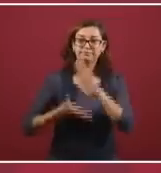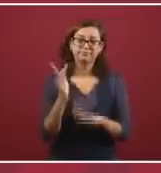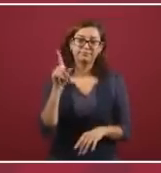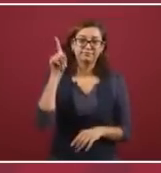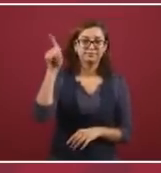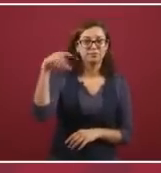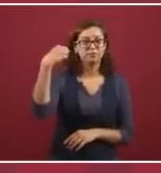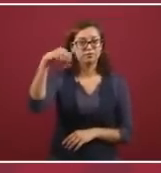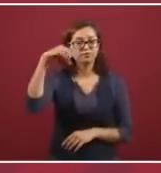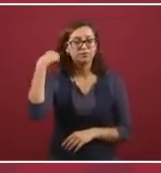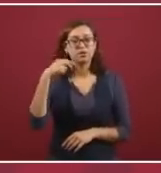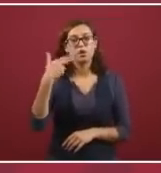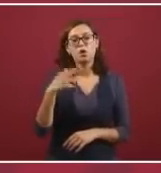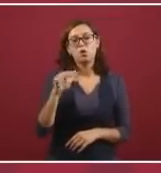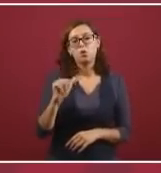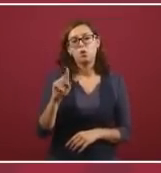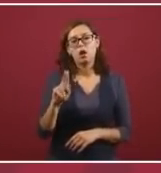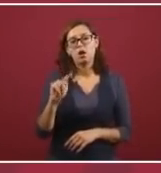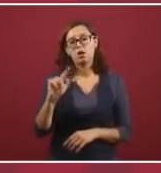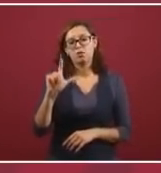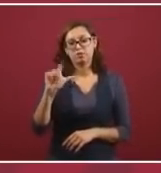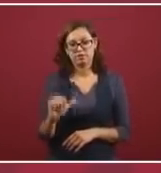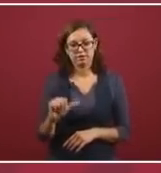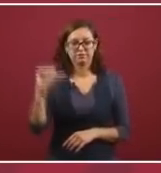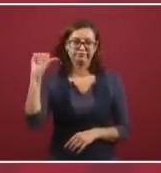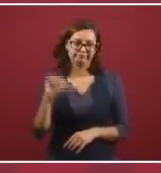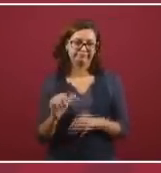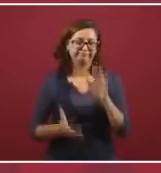Huautla el día de hoy.